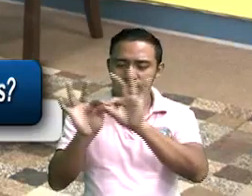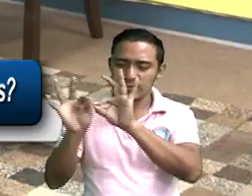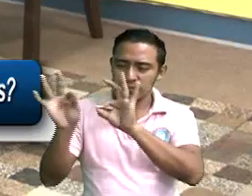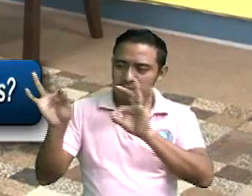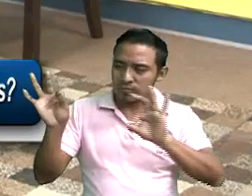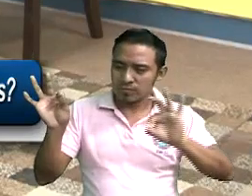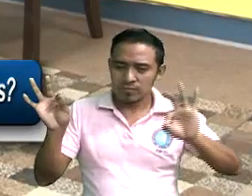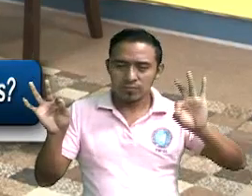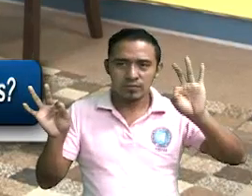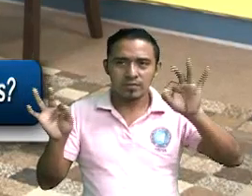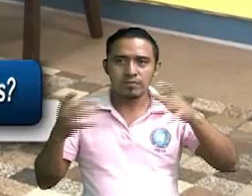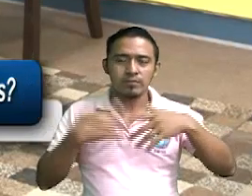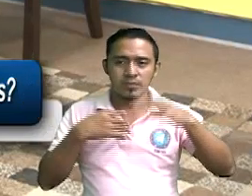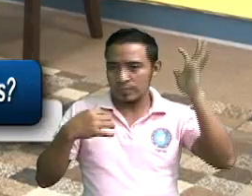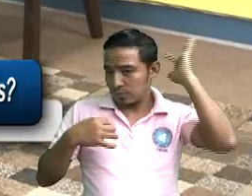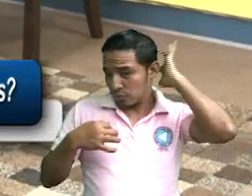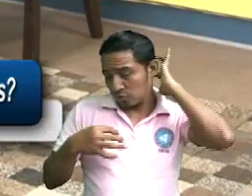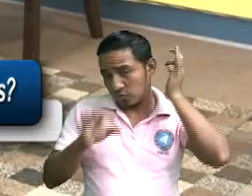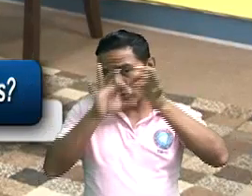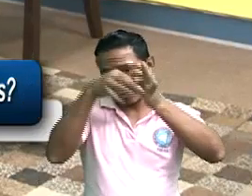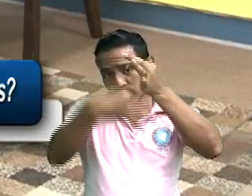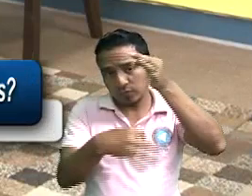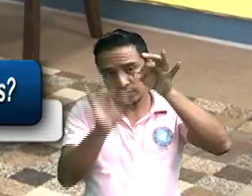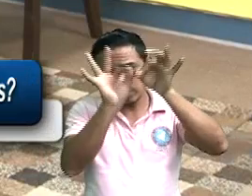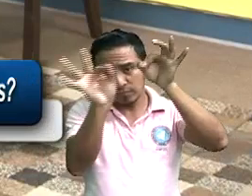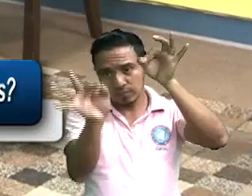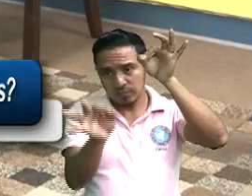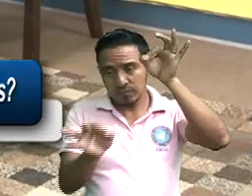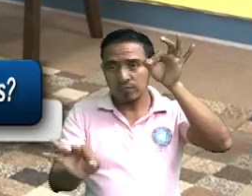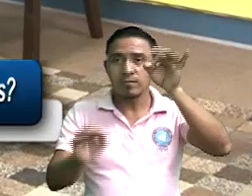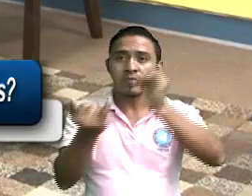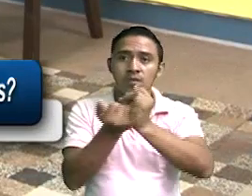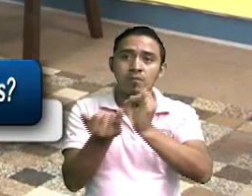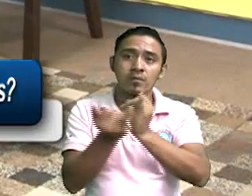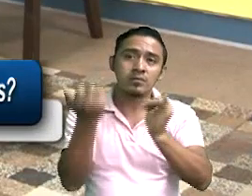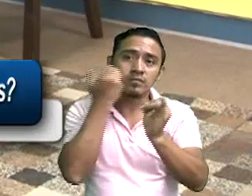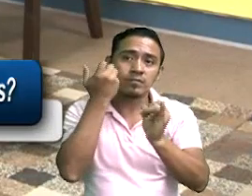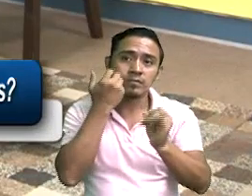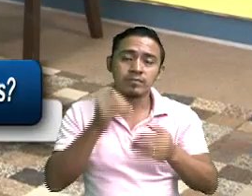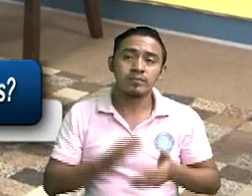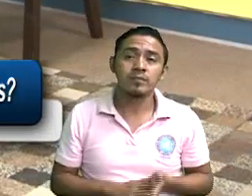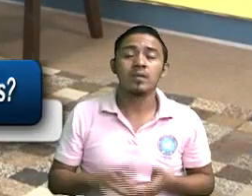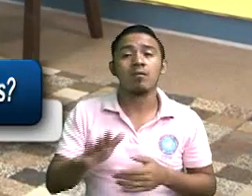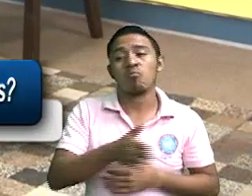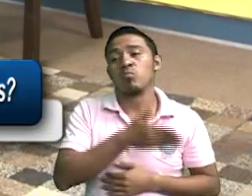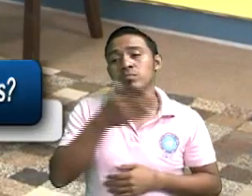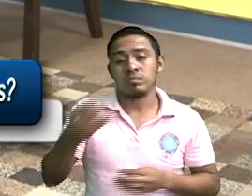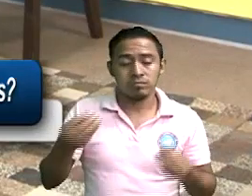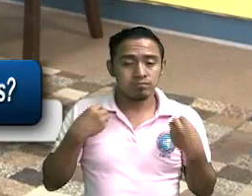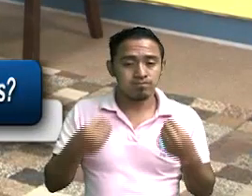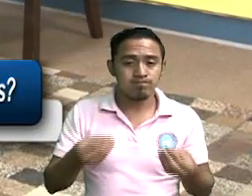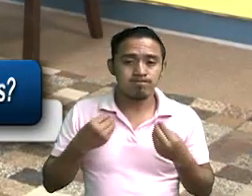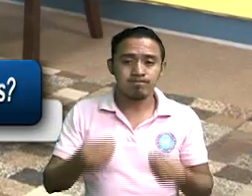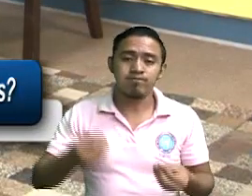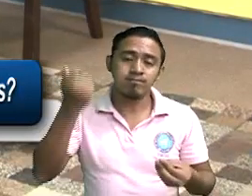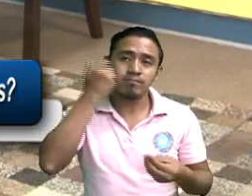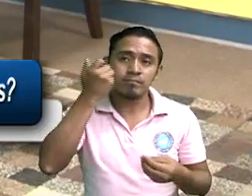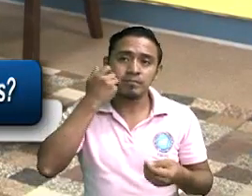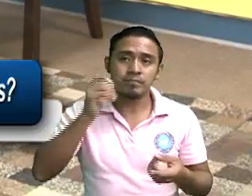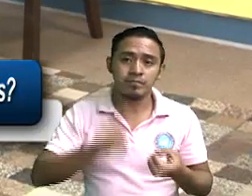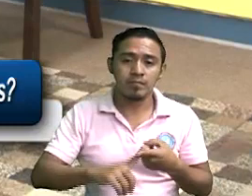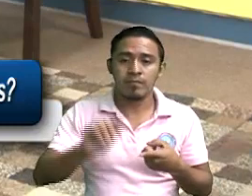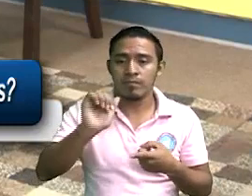que sale de la médula se enferma. Ahí también son otro tipo grande de enfermedades en los que pueden